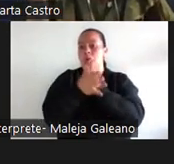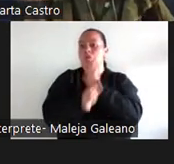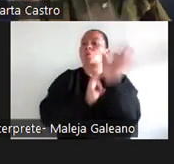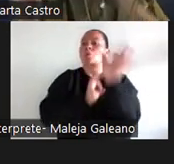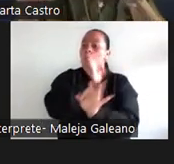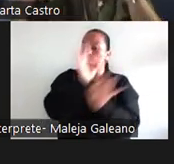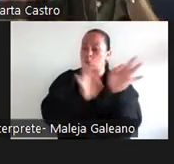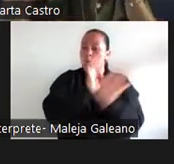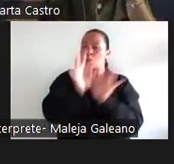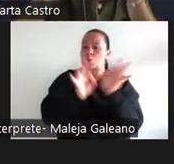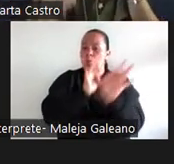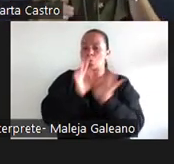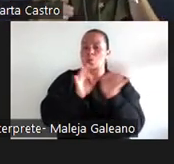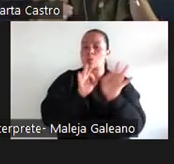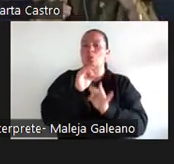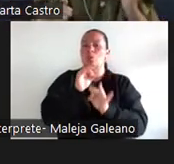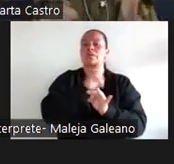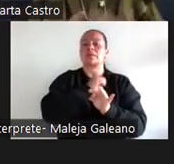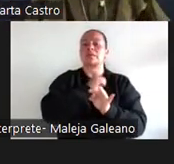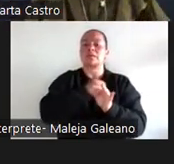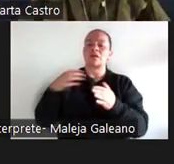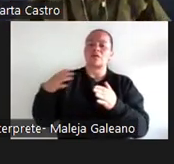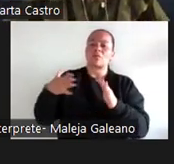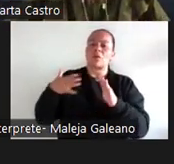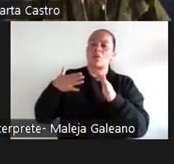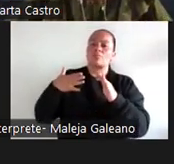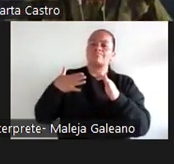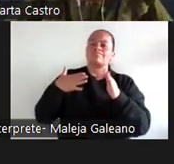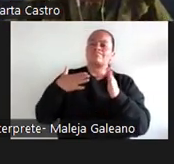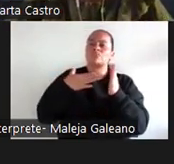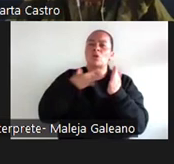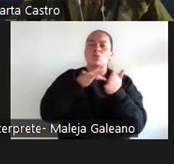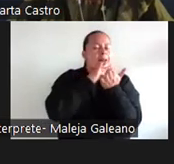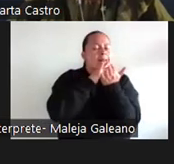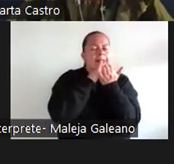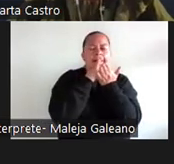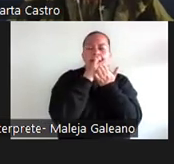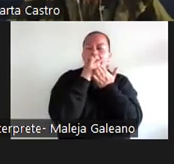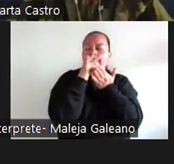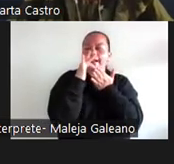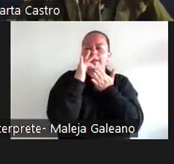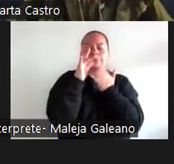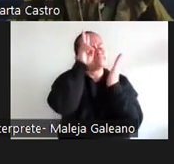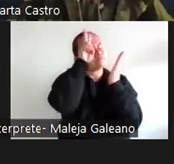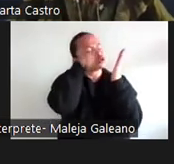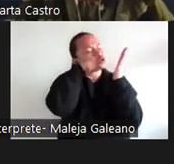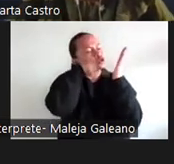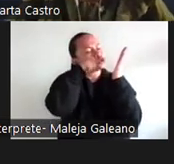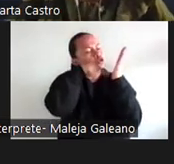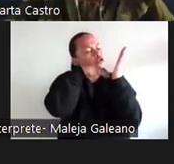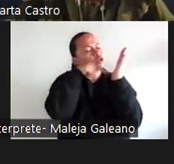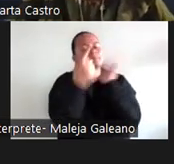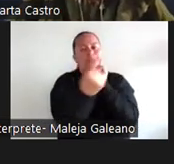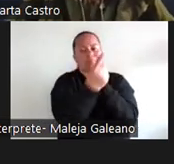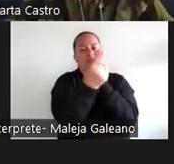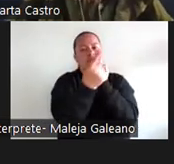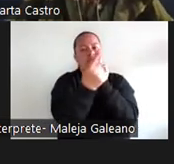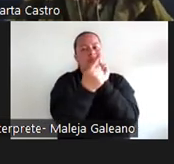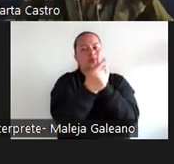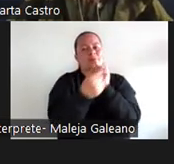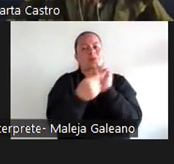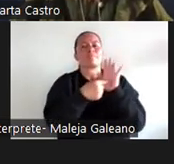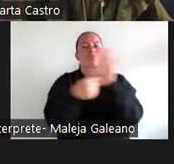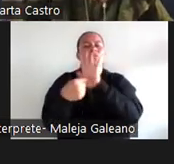tal si ustedes le dan un barrido a estos instrumentos digamos no encontrarán mencionado eso también es un indicativo